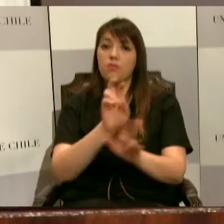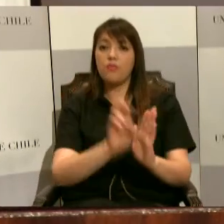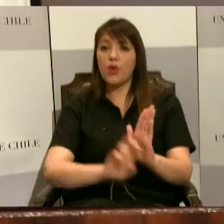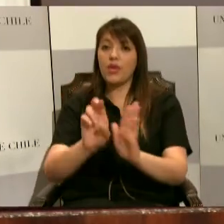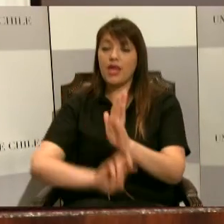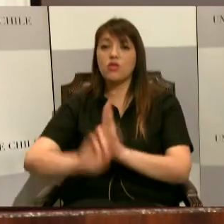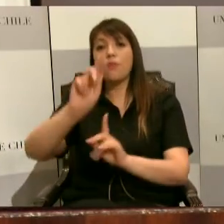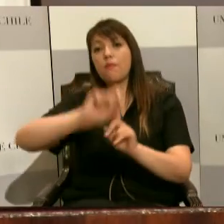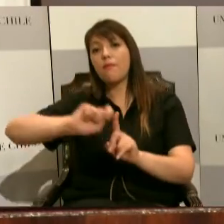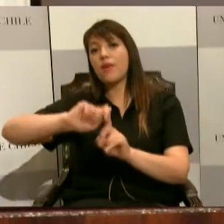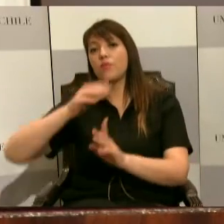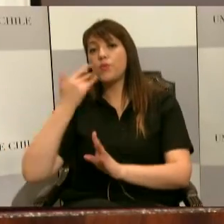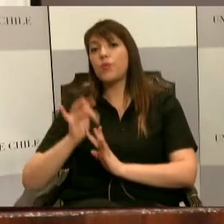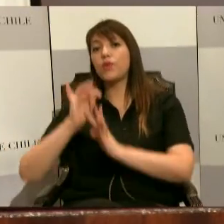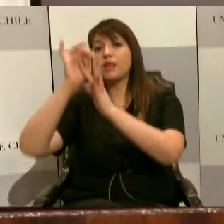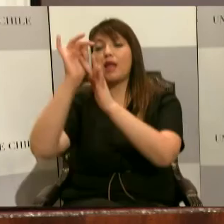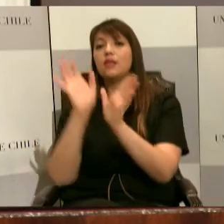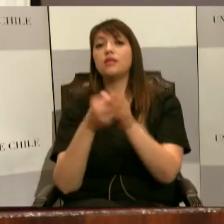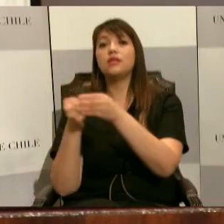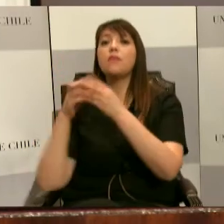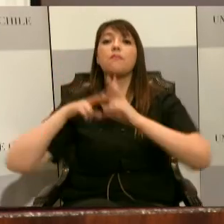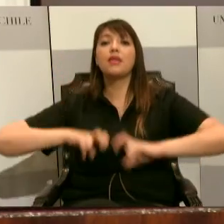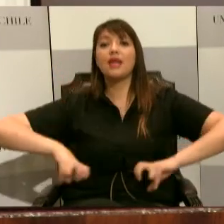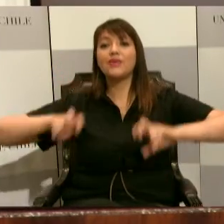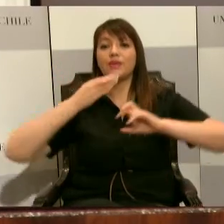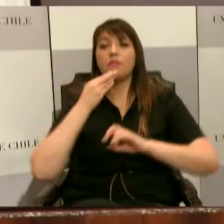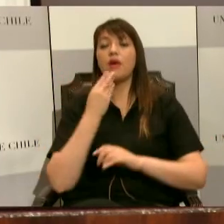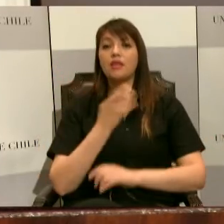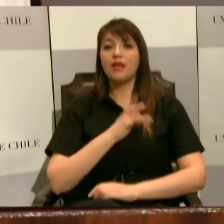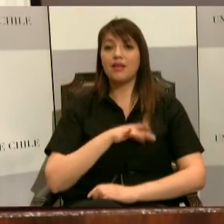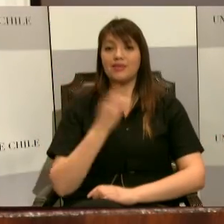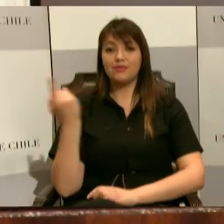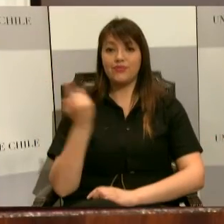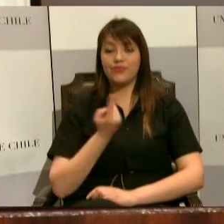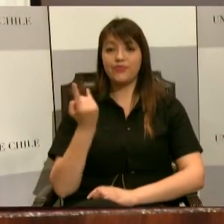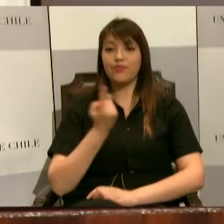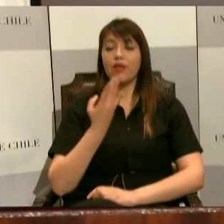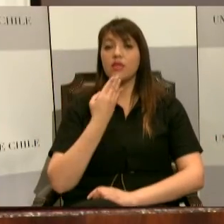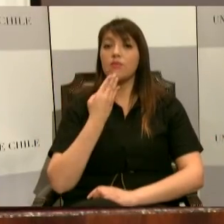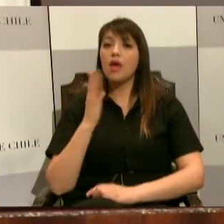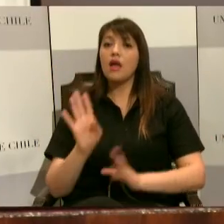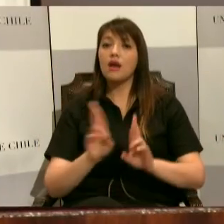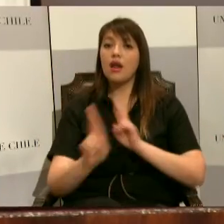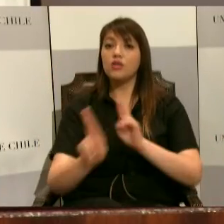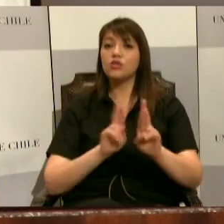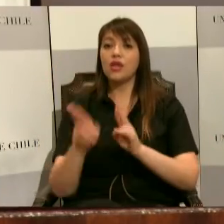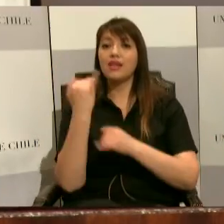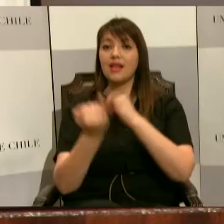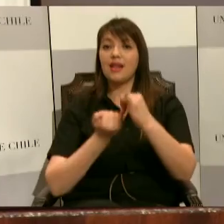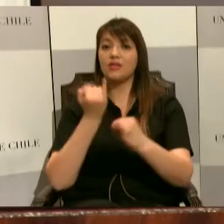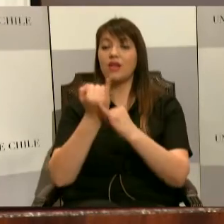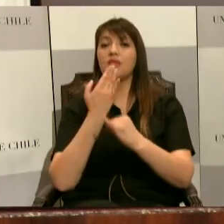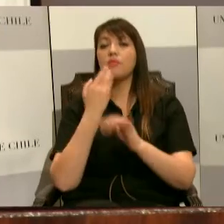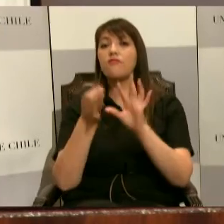MESESUB fue fundamental, consolidación de la internalización de la investigación y posgrado en la Universidad de Chile. En el plano de las relaciones internacionales, hemos estrechado